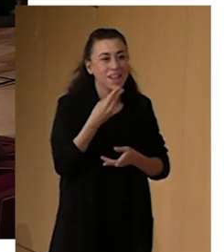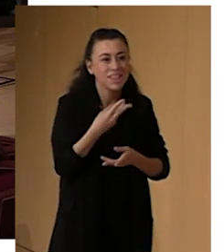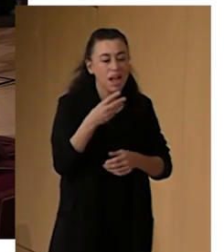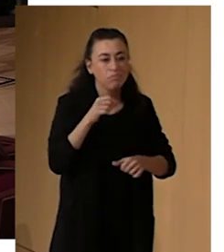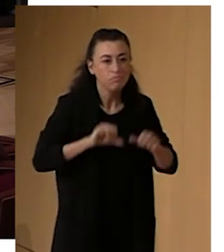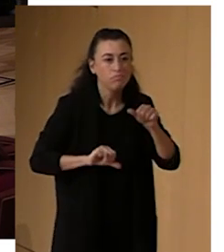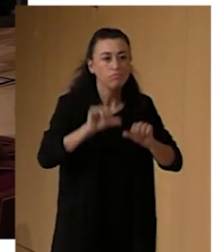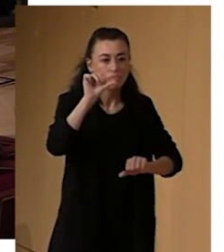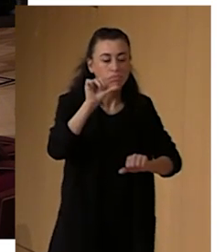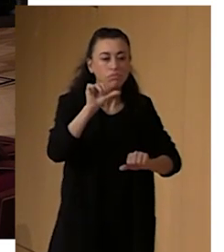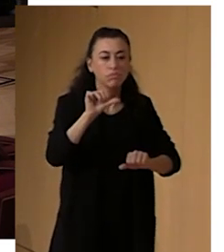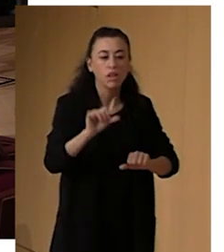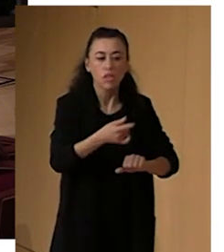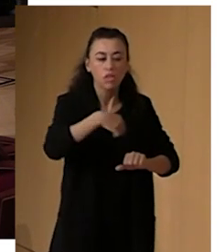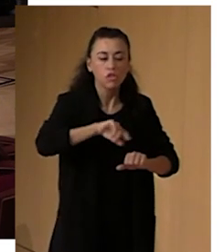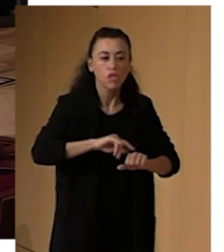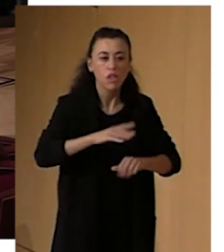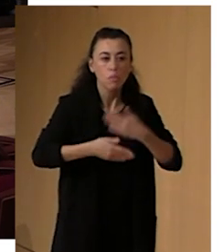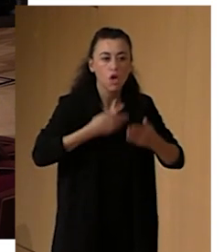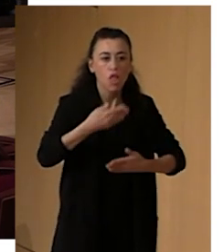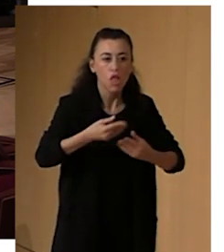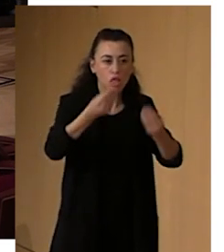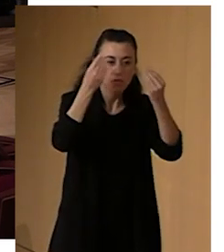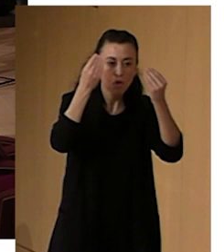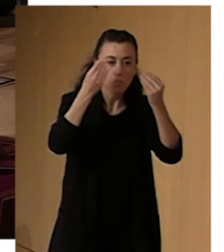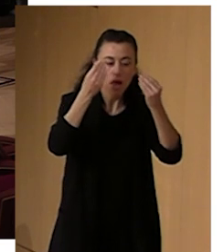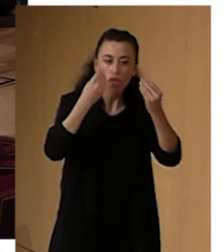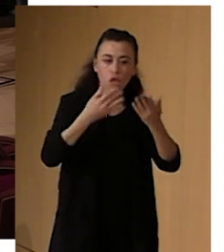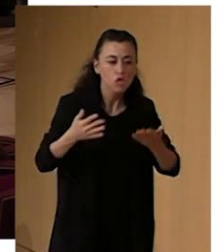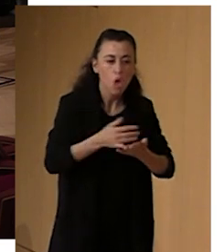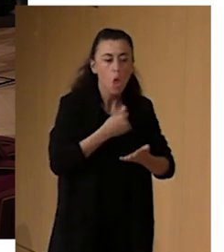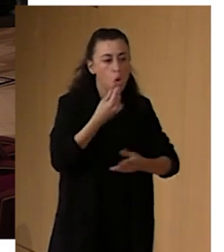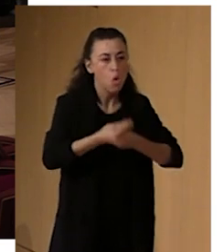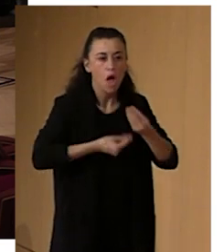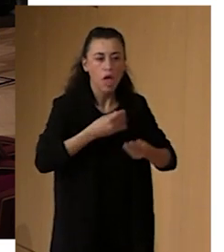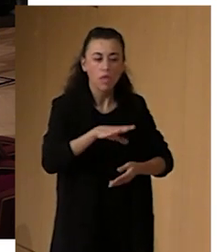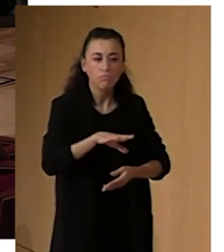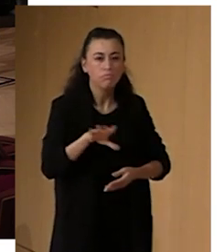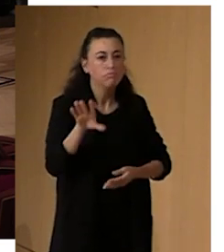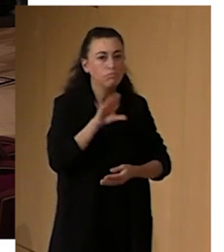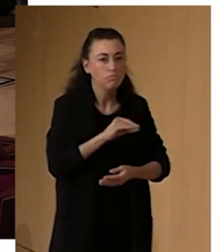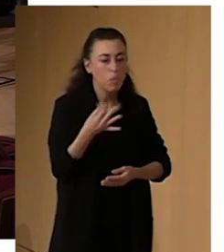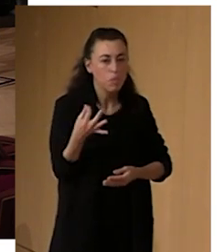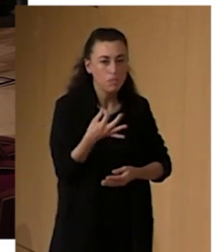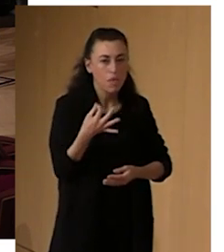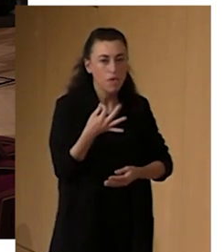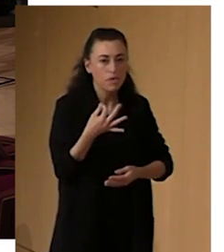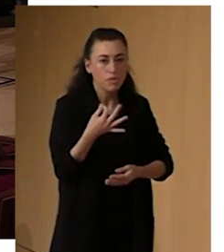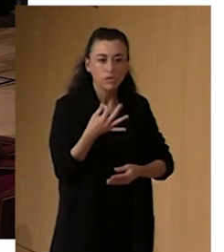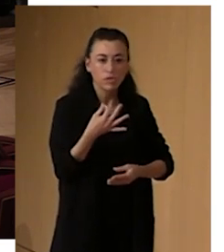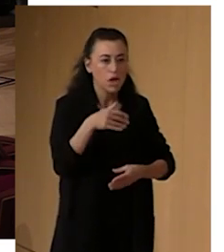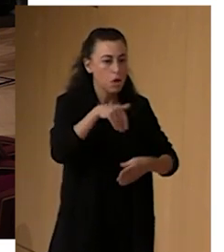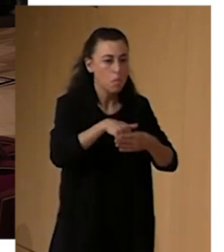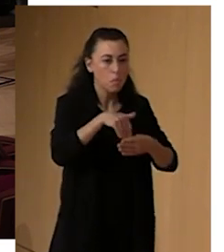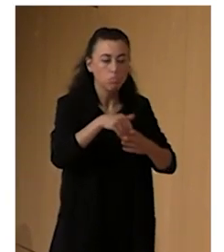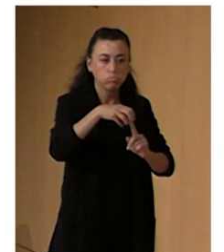de su proceso de de formación tienen que entender absolutamente todo lo que hacen y son parte decisiva de de su proceso de